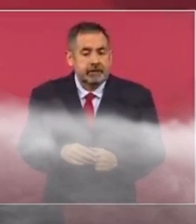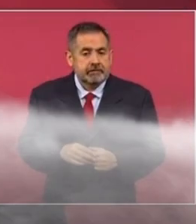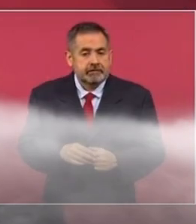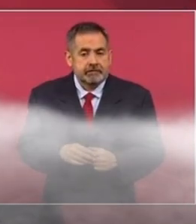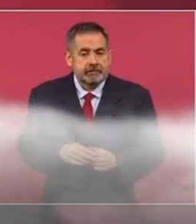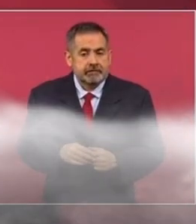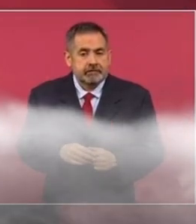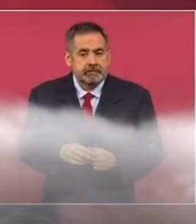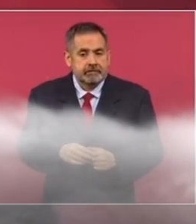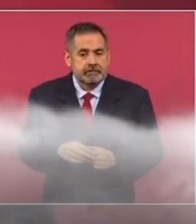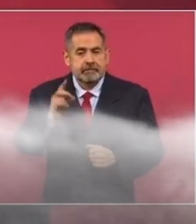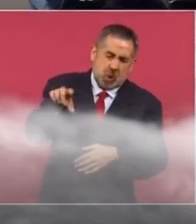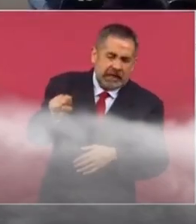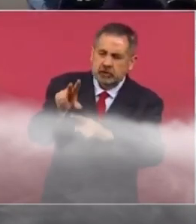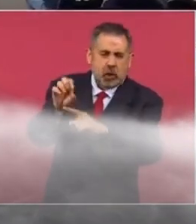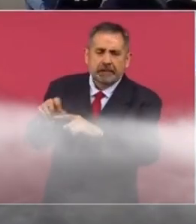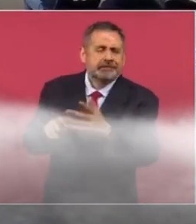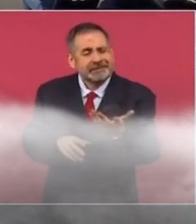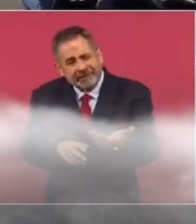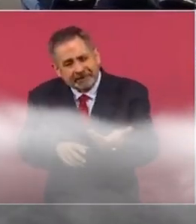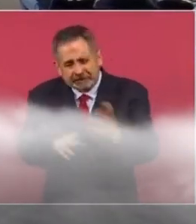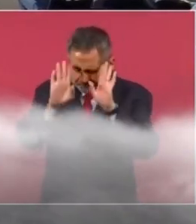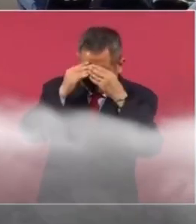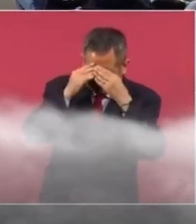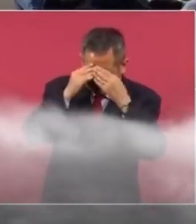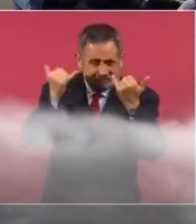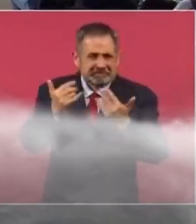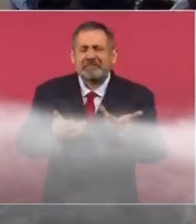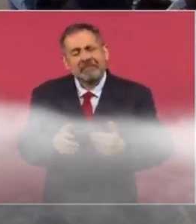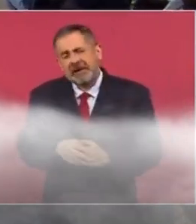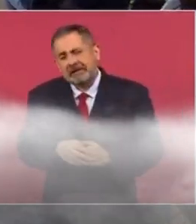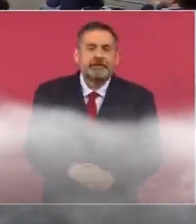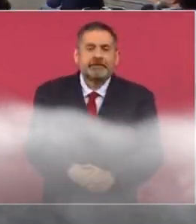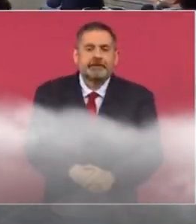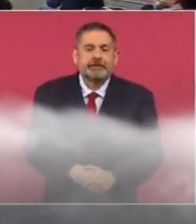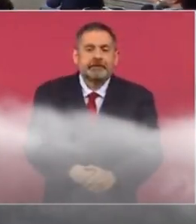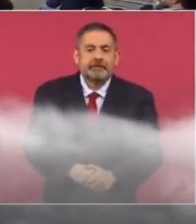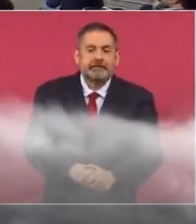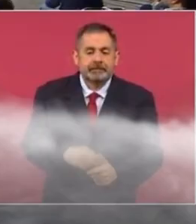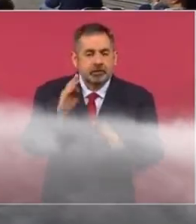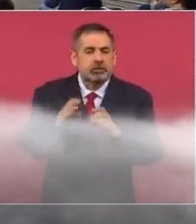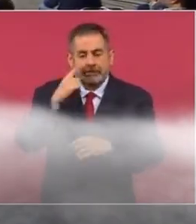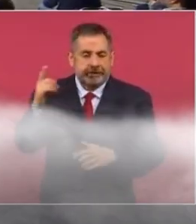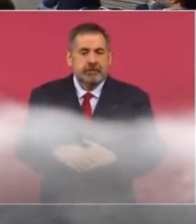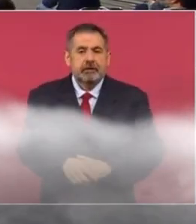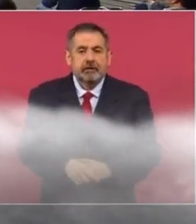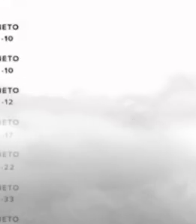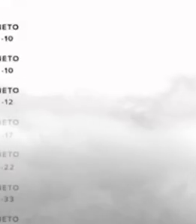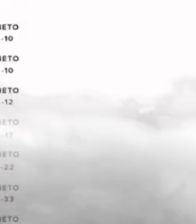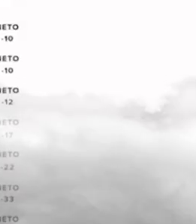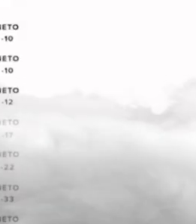no cerrarnos, no a la cerrazón. Les voy a presumir. ¡Producción! ¿Cómo están?